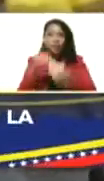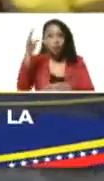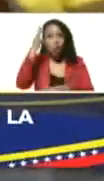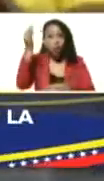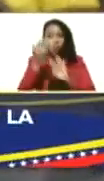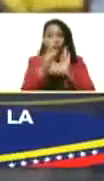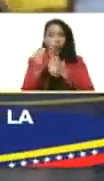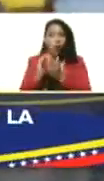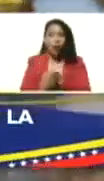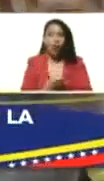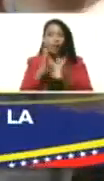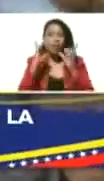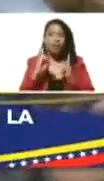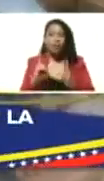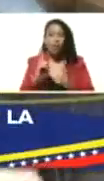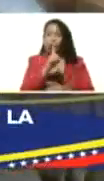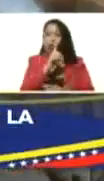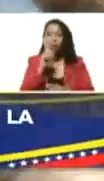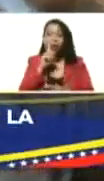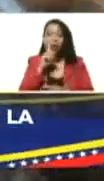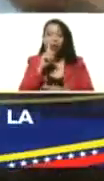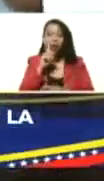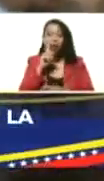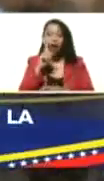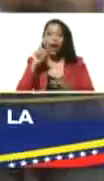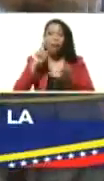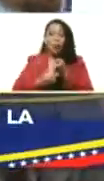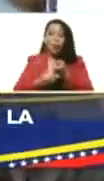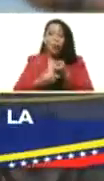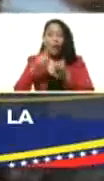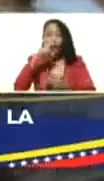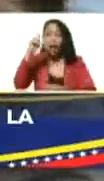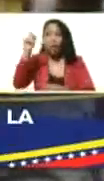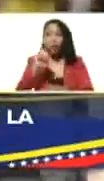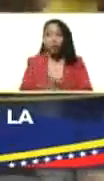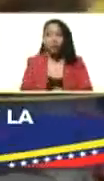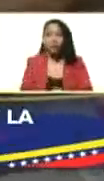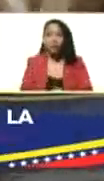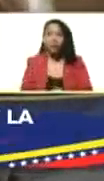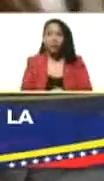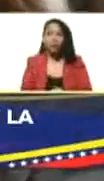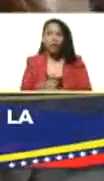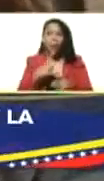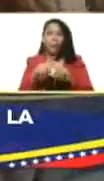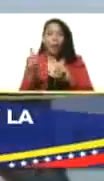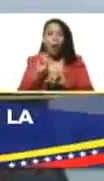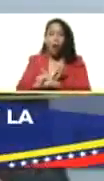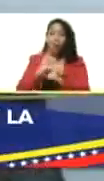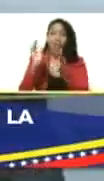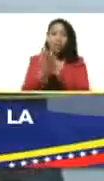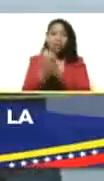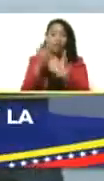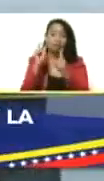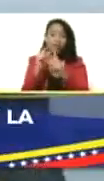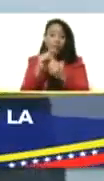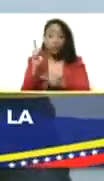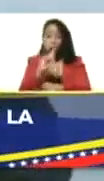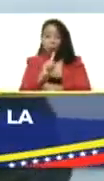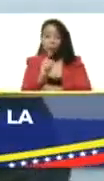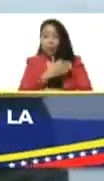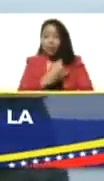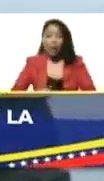Comunal y decidimos llamarlo Cilia Flores. ¡Nada! ¡Honor a Sunte! Pero ahí no acaba todo, presidente.